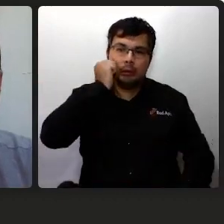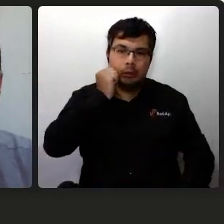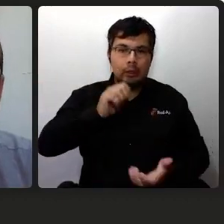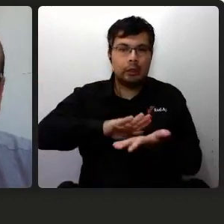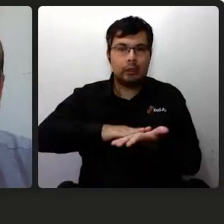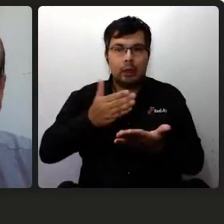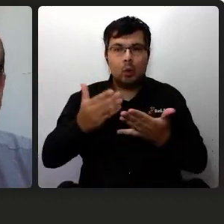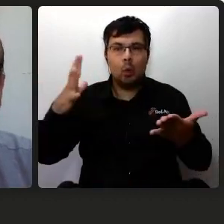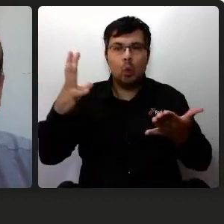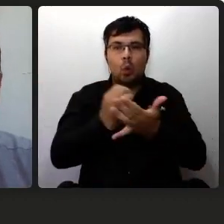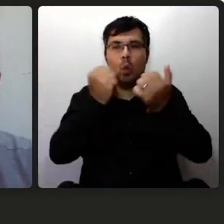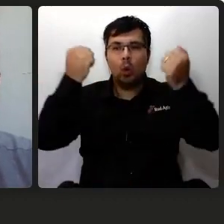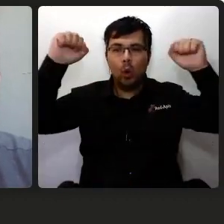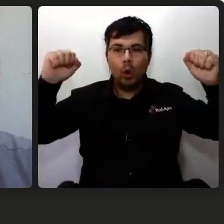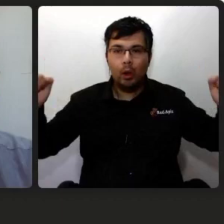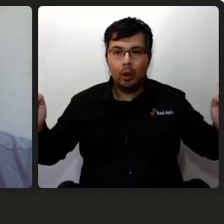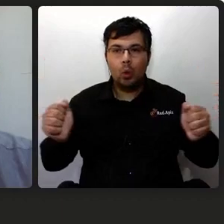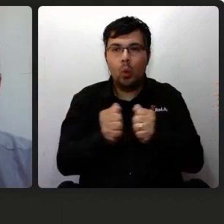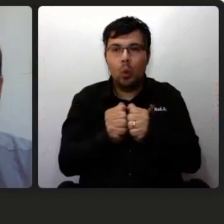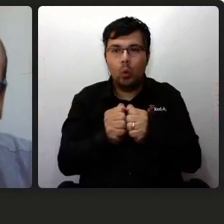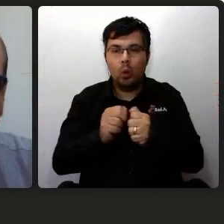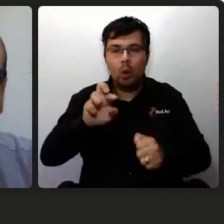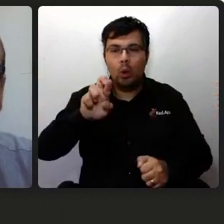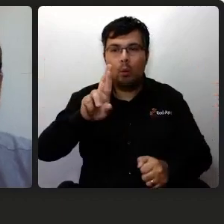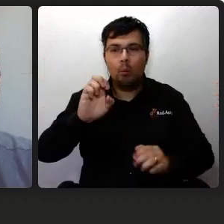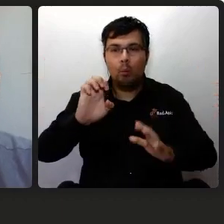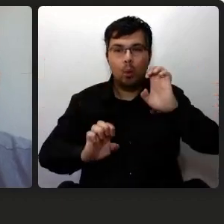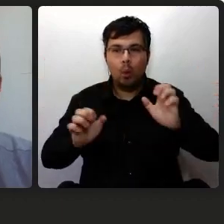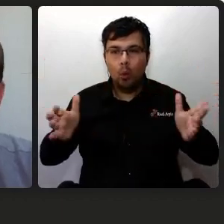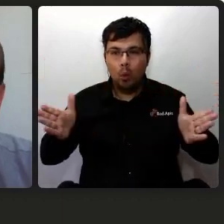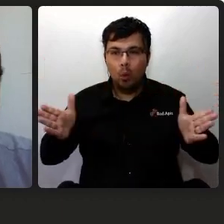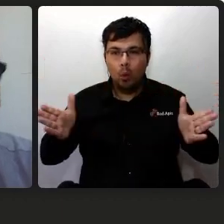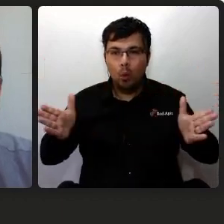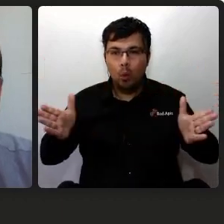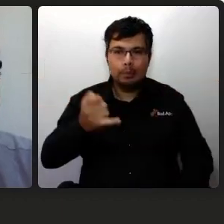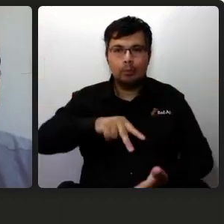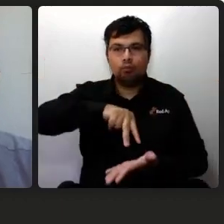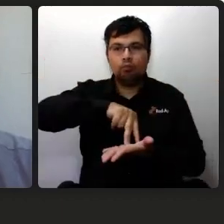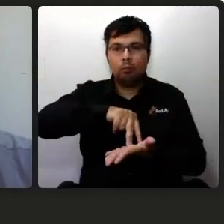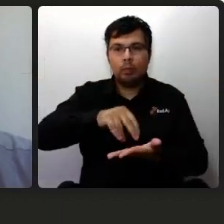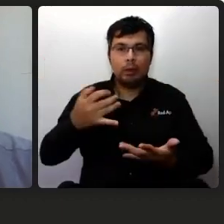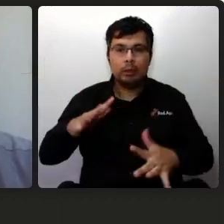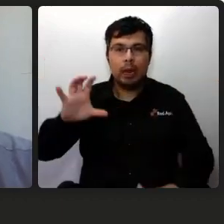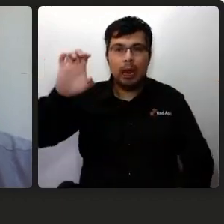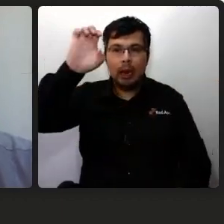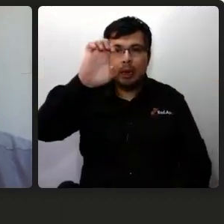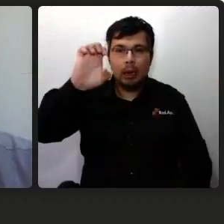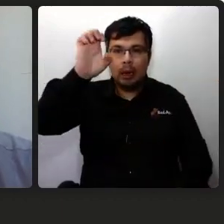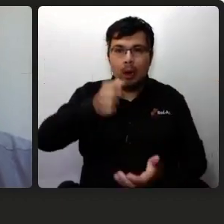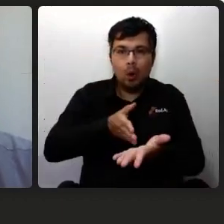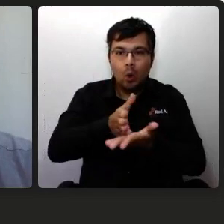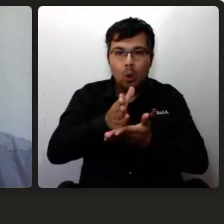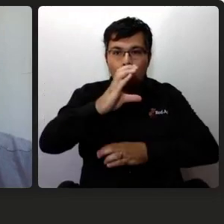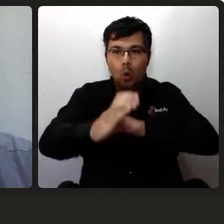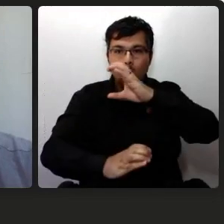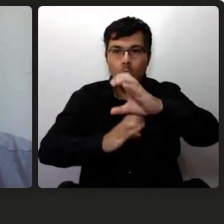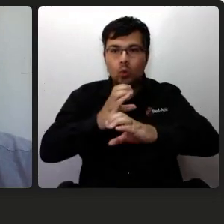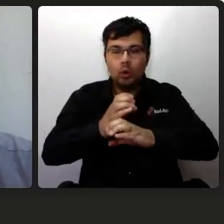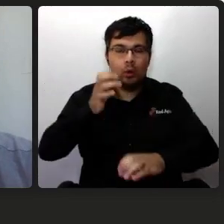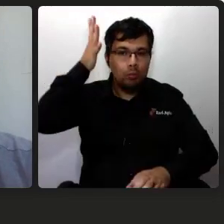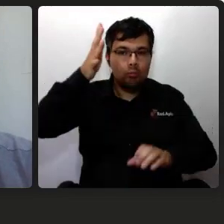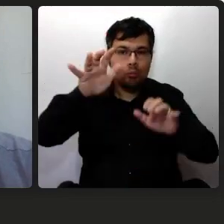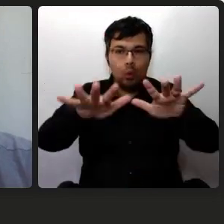salud, y que junto a ProPyme vamos a estar ahí, al pie del cañón, en el mes de enero, ya iniciando nuevamente un ciclo de webinar, porque sabemos